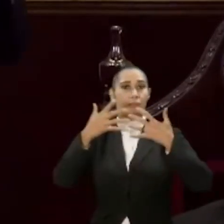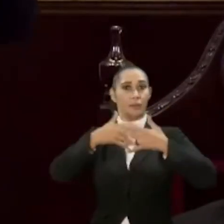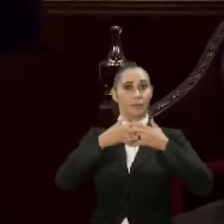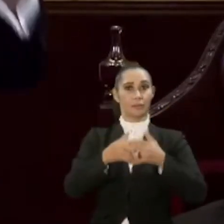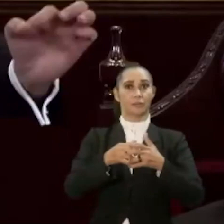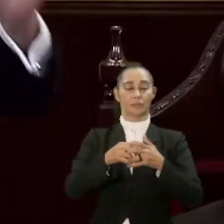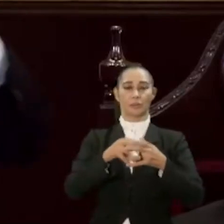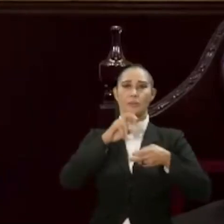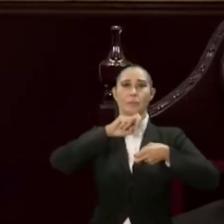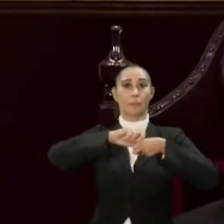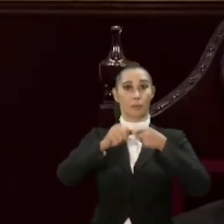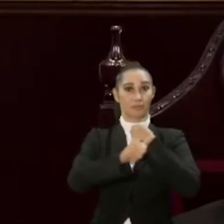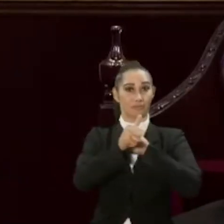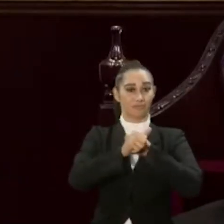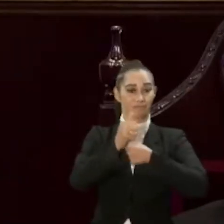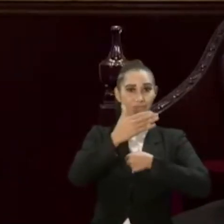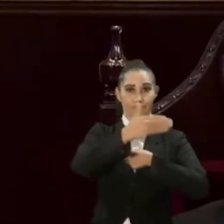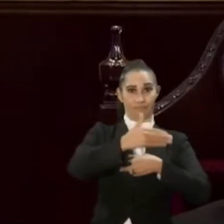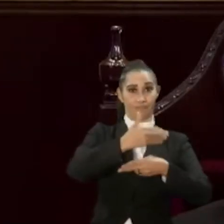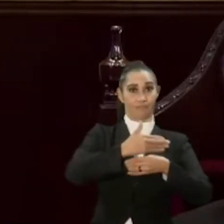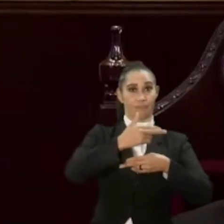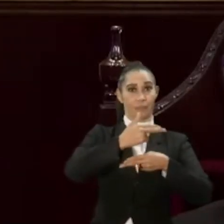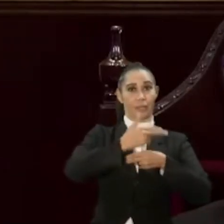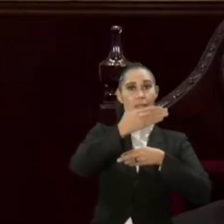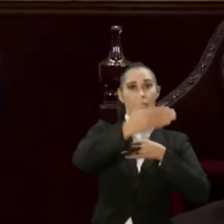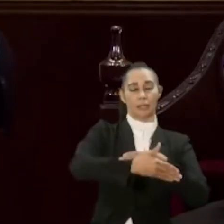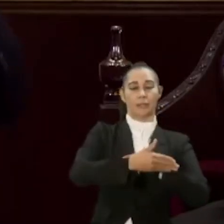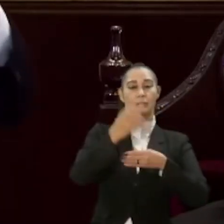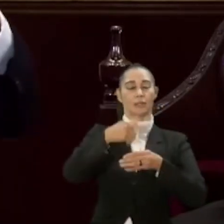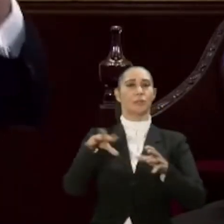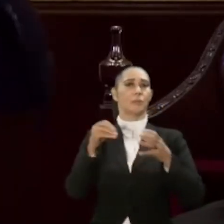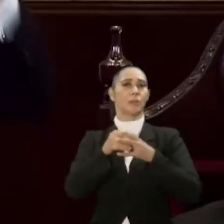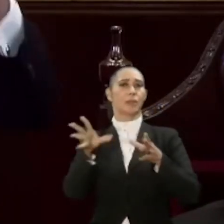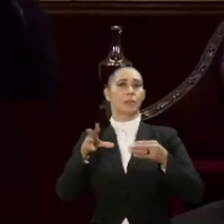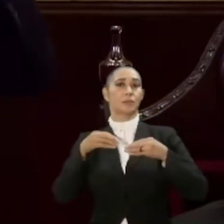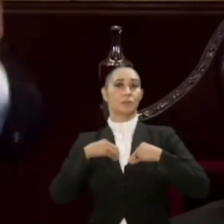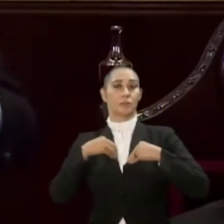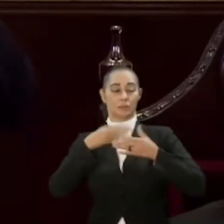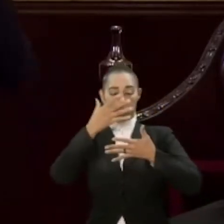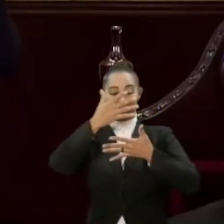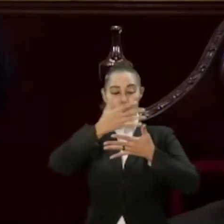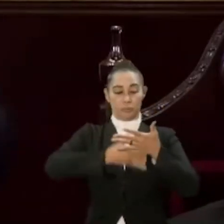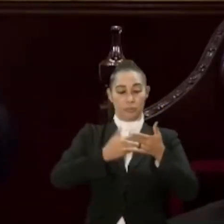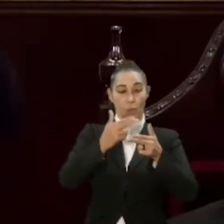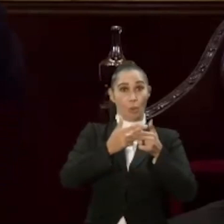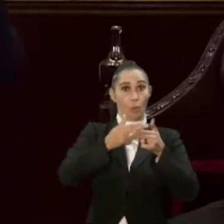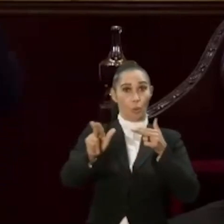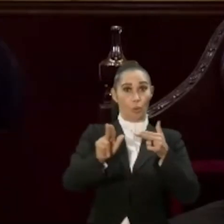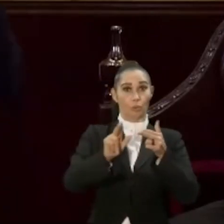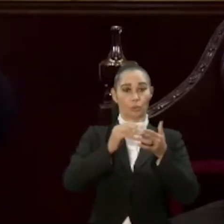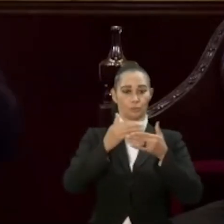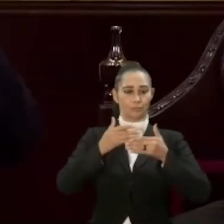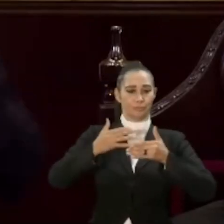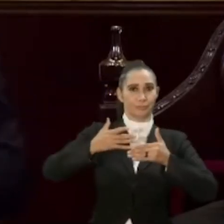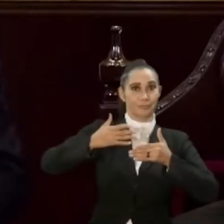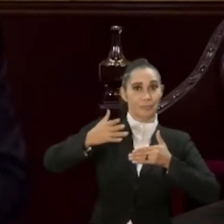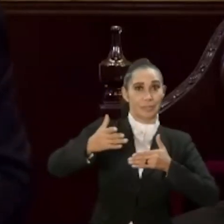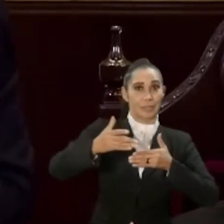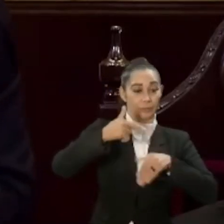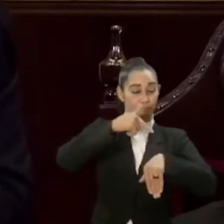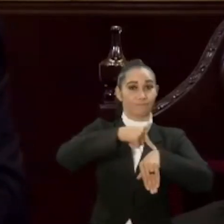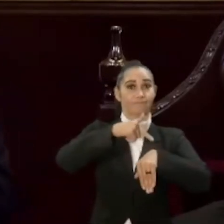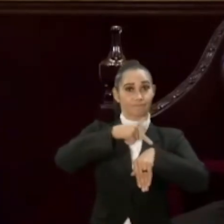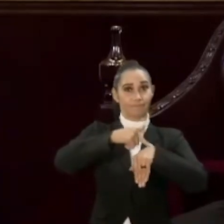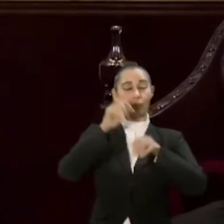a la crisis de Haití. Esto implicaría necesariamente asumir una agenda de corto, mediano y largo plazo